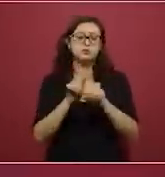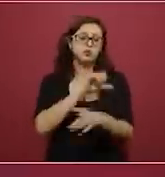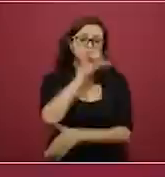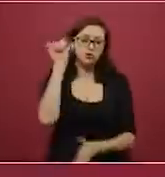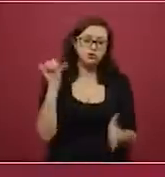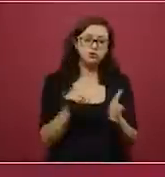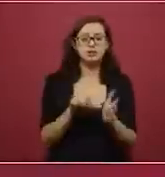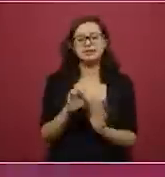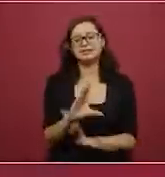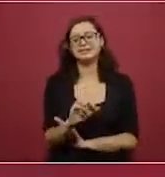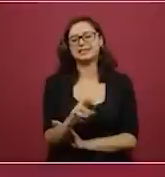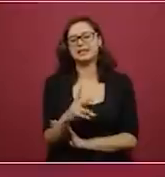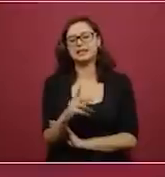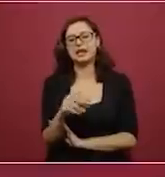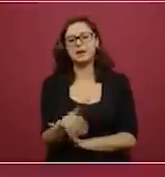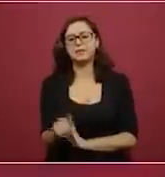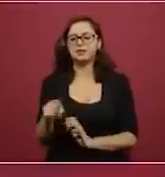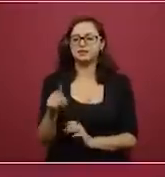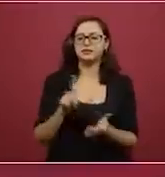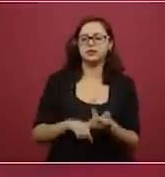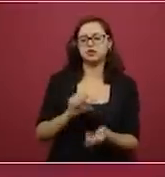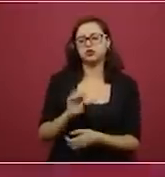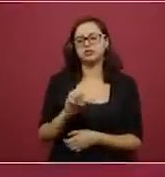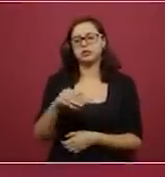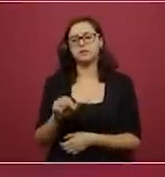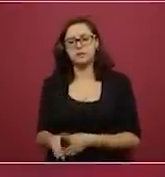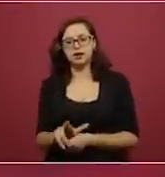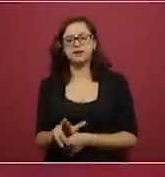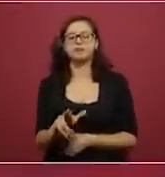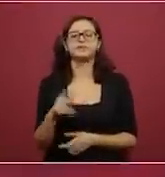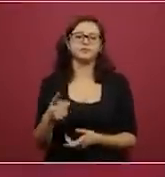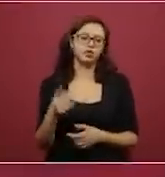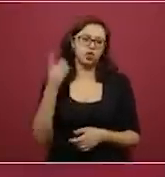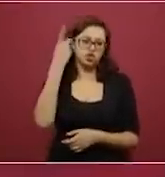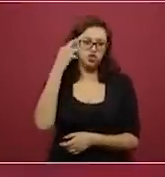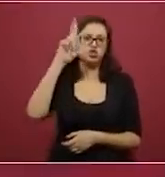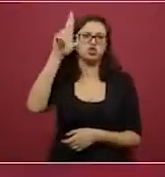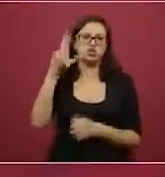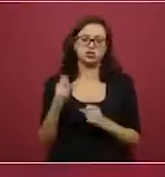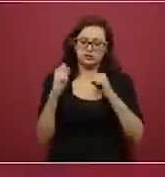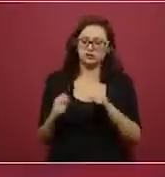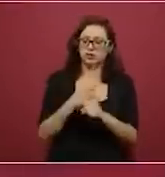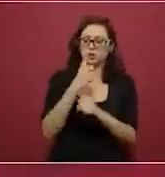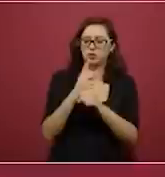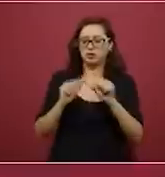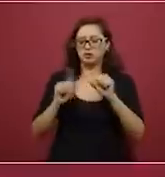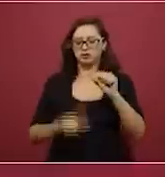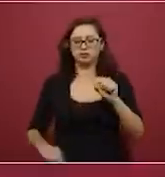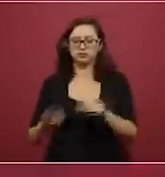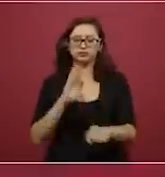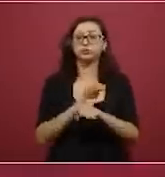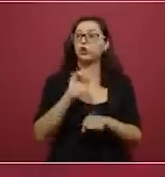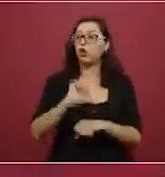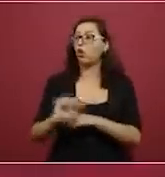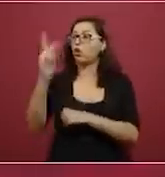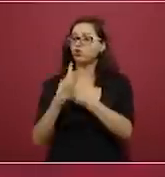de snap de las cree de marina un doctorado en seguridad y defensa nacionales en el extranjero tuve